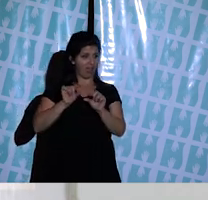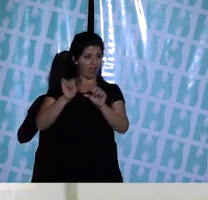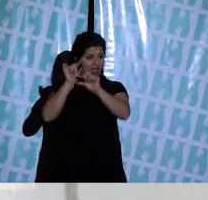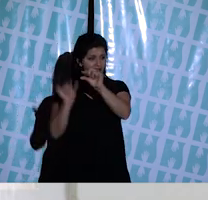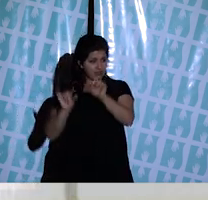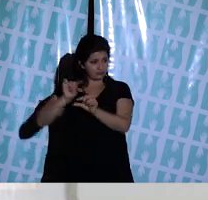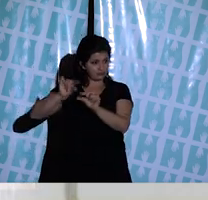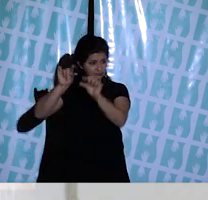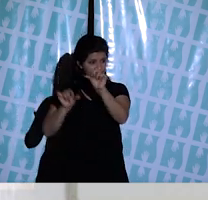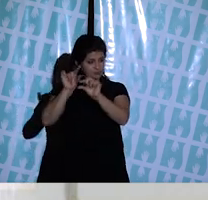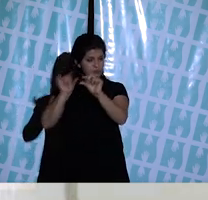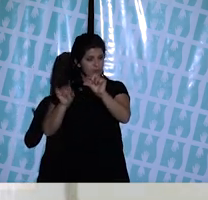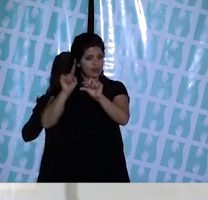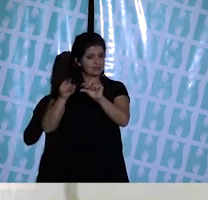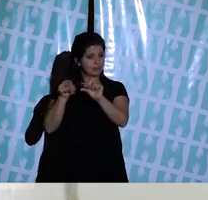la